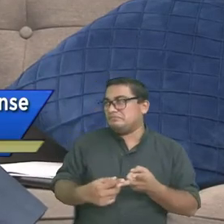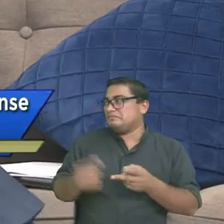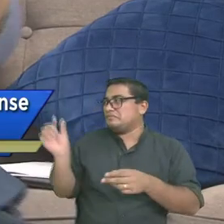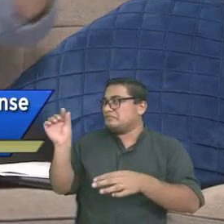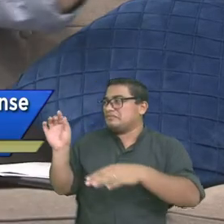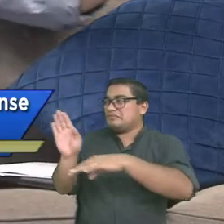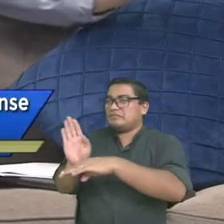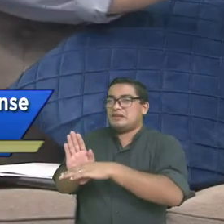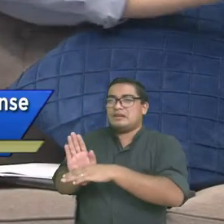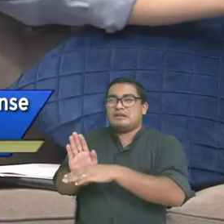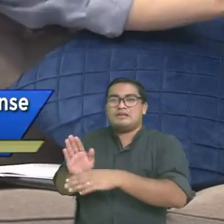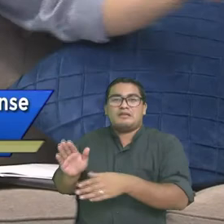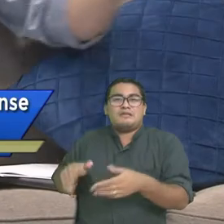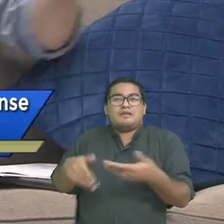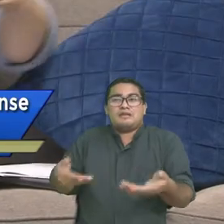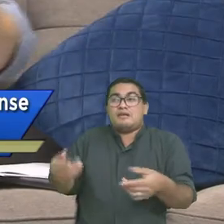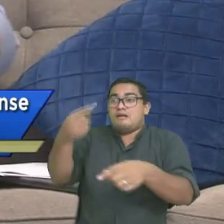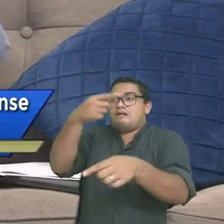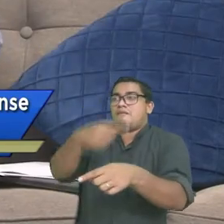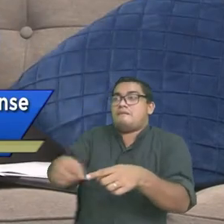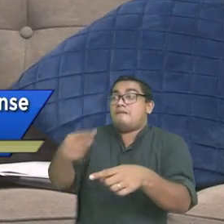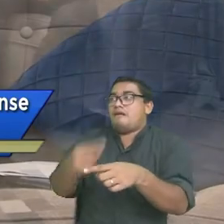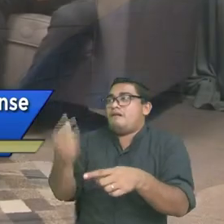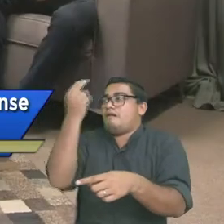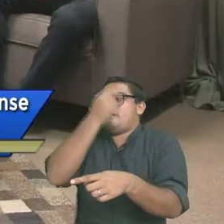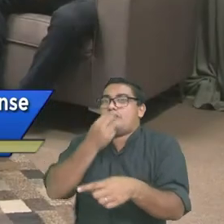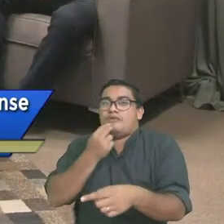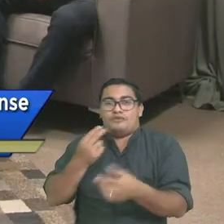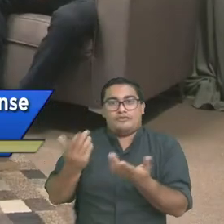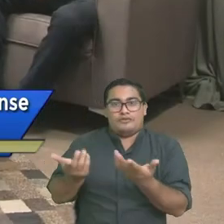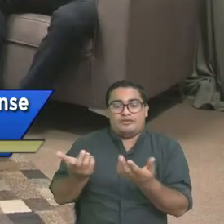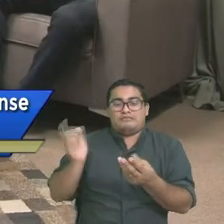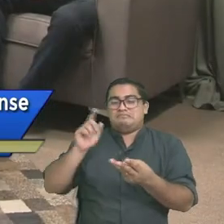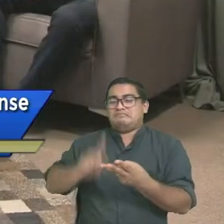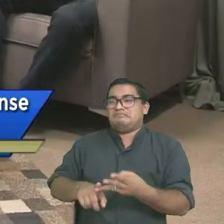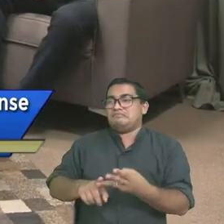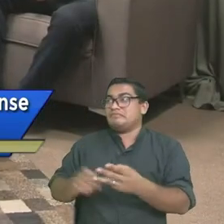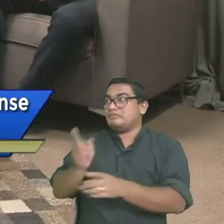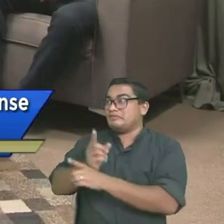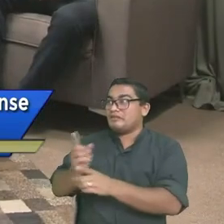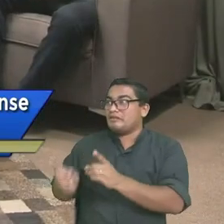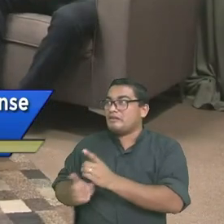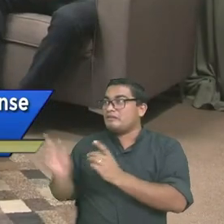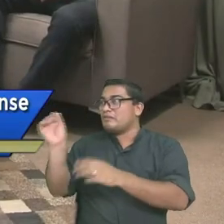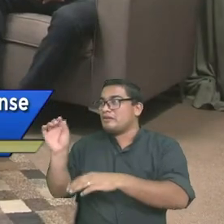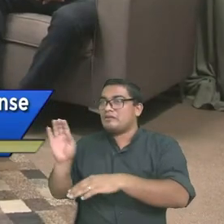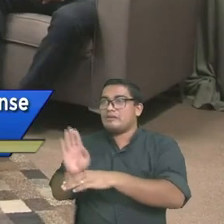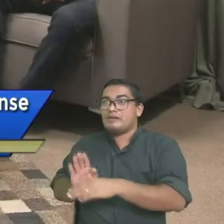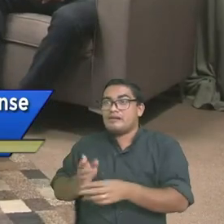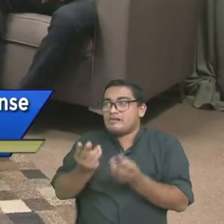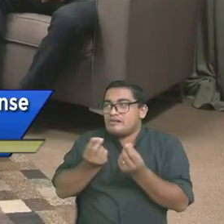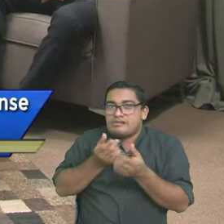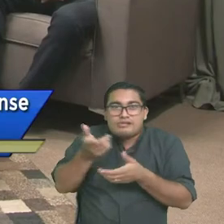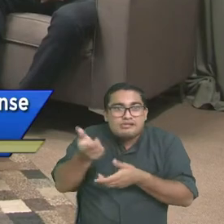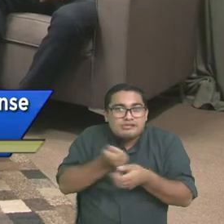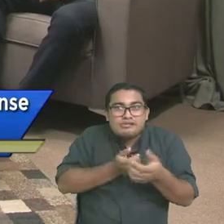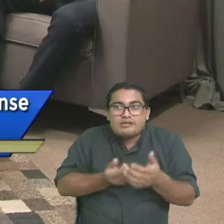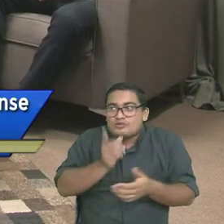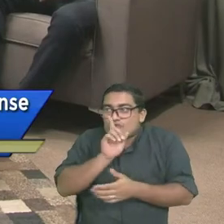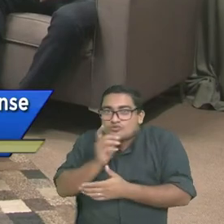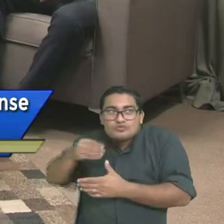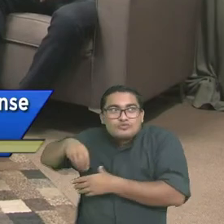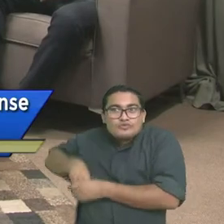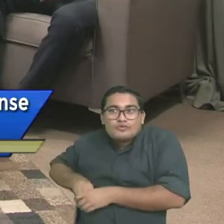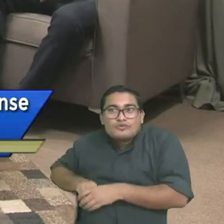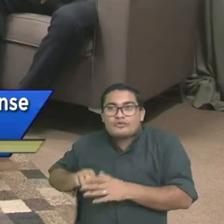endeudando para pagar consultores. Nos estamos endeudando para agarrar millones de dólares de la cooperación y pasarlos a una